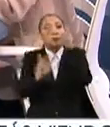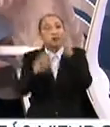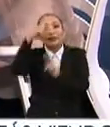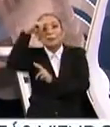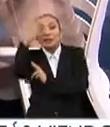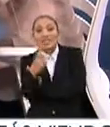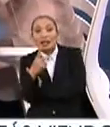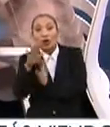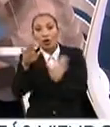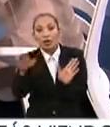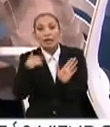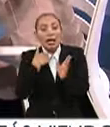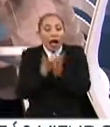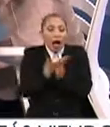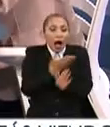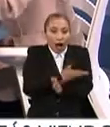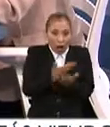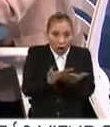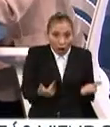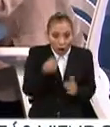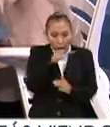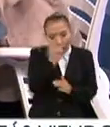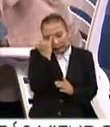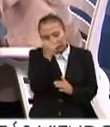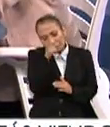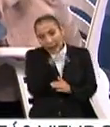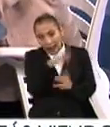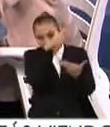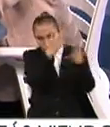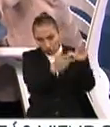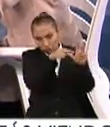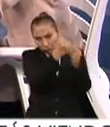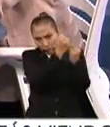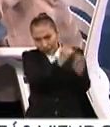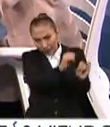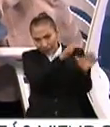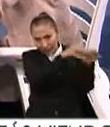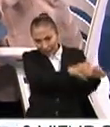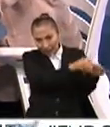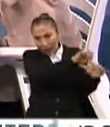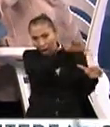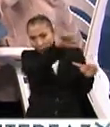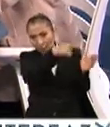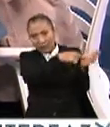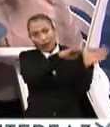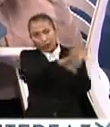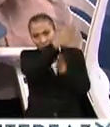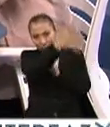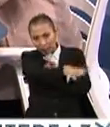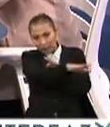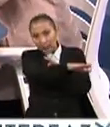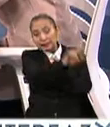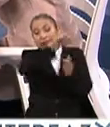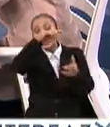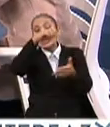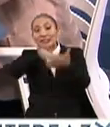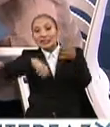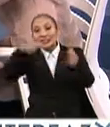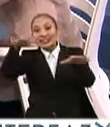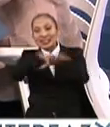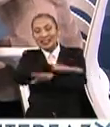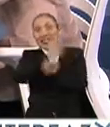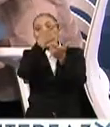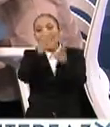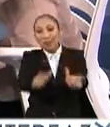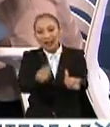de México, y partimos entonces de la idea de esta revolución de independencia, a la 1810, la reforma liberal, todo